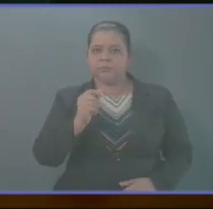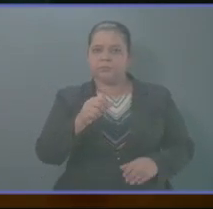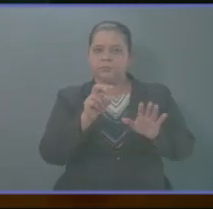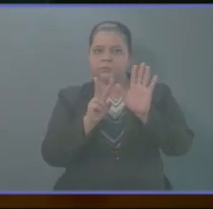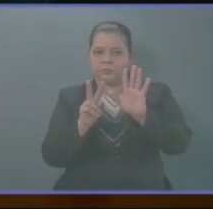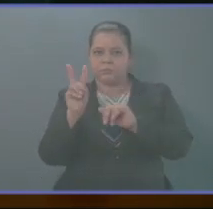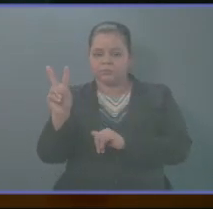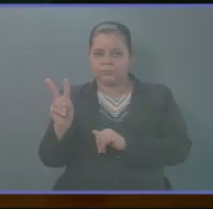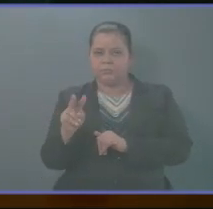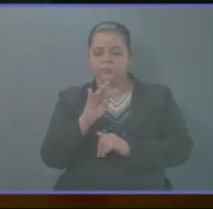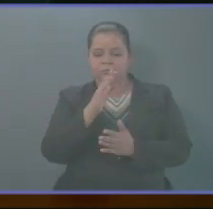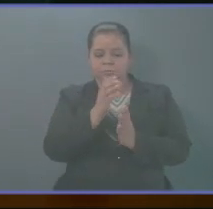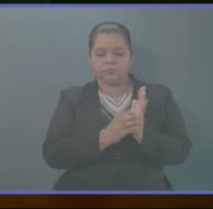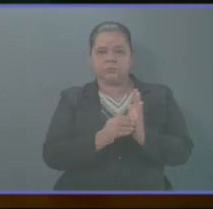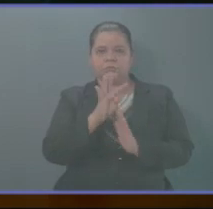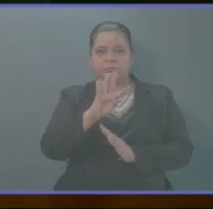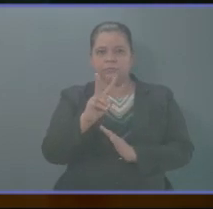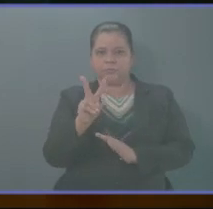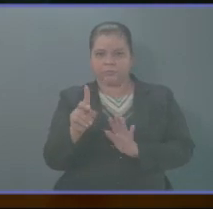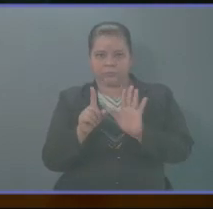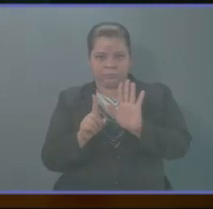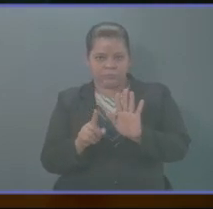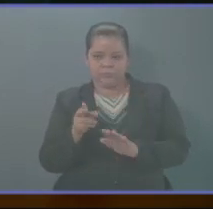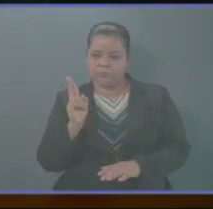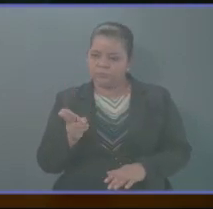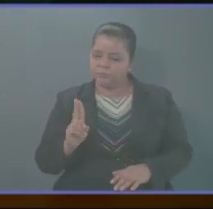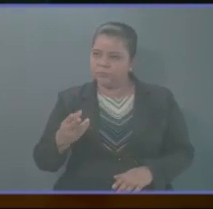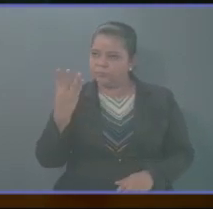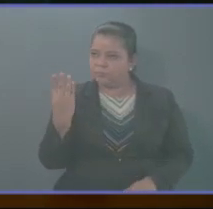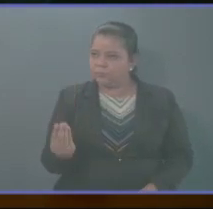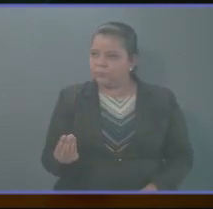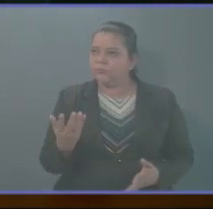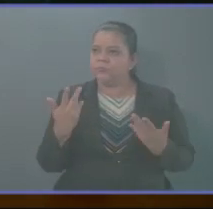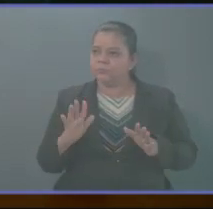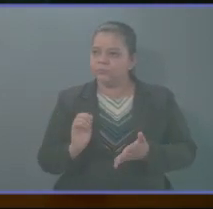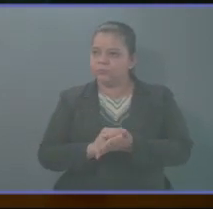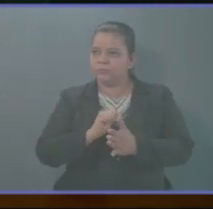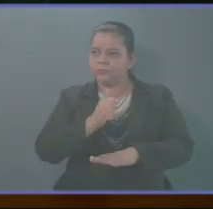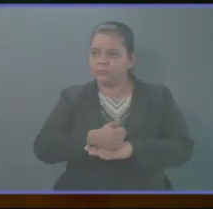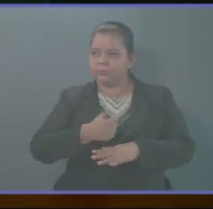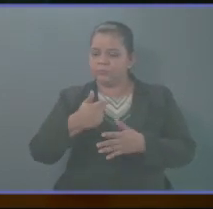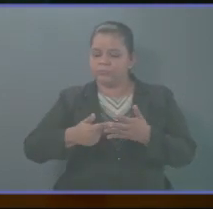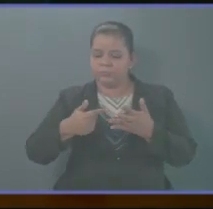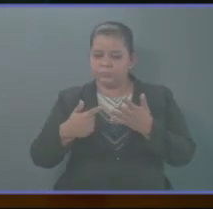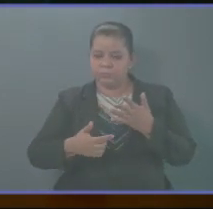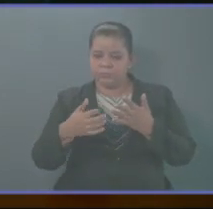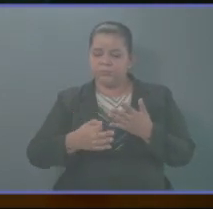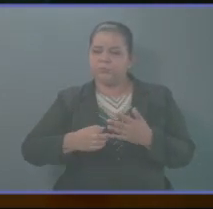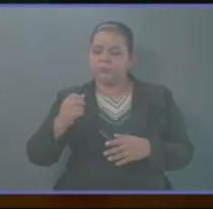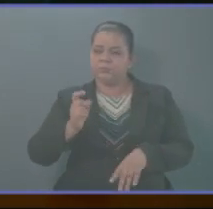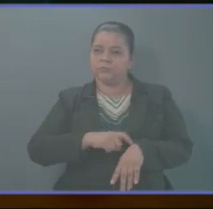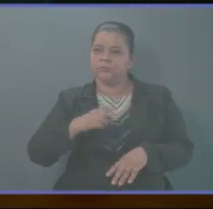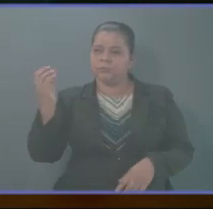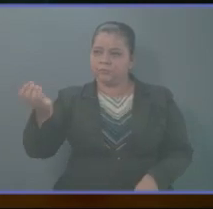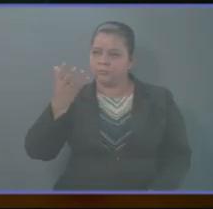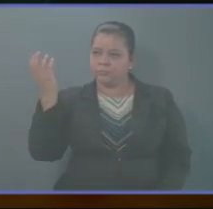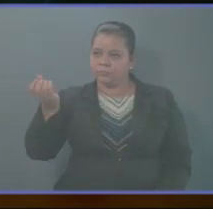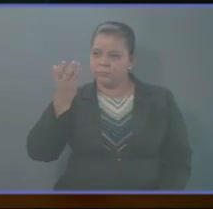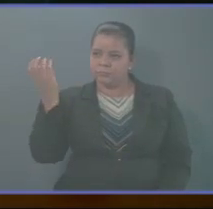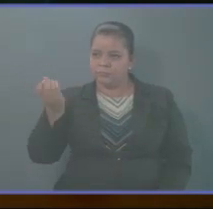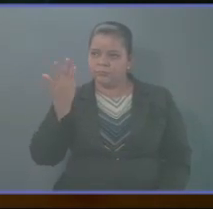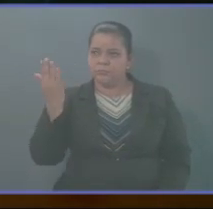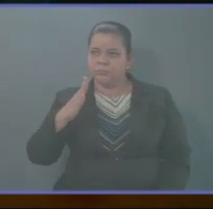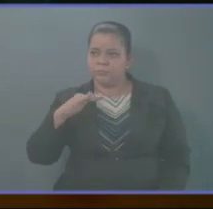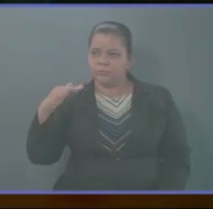tomo 426 de la misma fecha, por medio del cual se emitió la declaratoria del estado de emergencia nacional por la pandemia